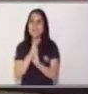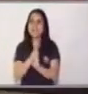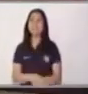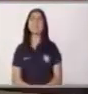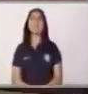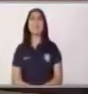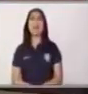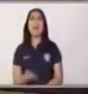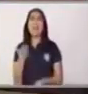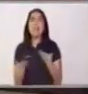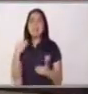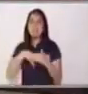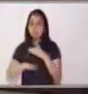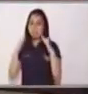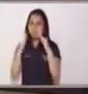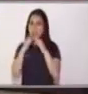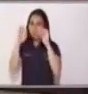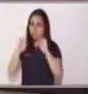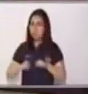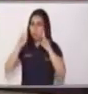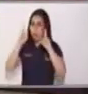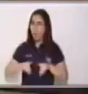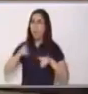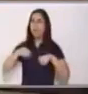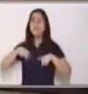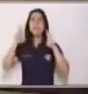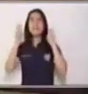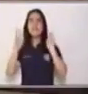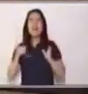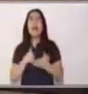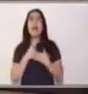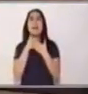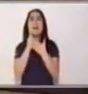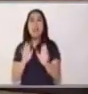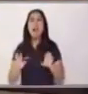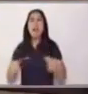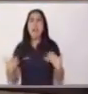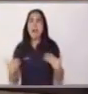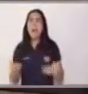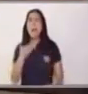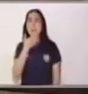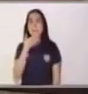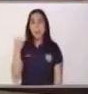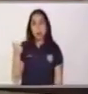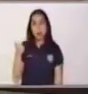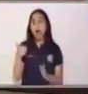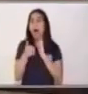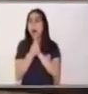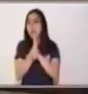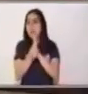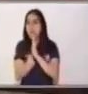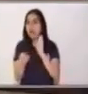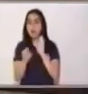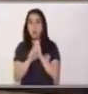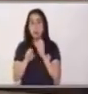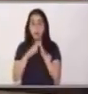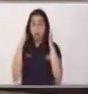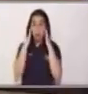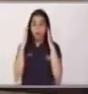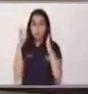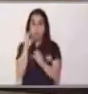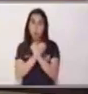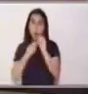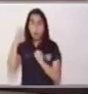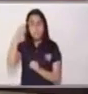en casa hay alguna persona con discapacidad, este tema les ayudará a ejercitar habilidades y destrezas como la